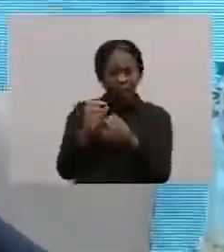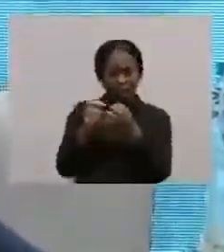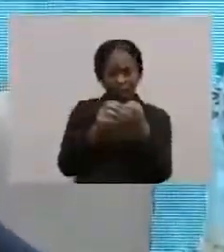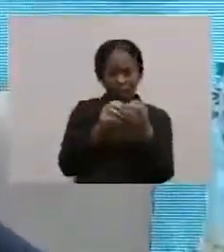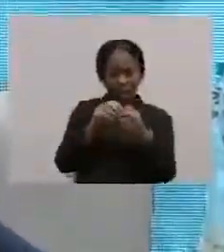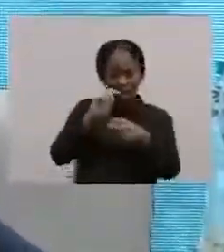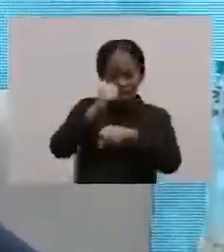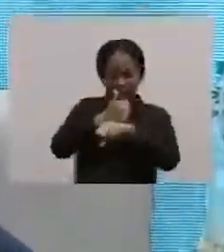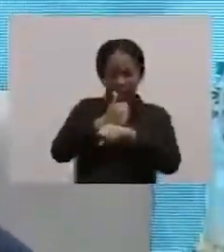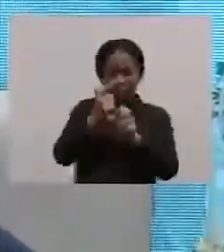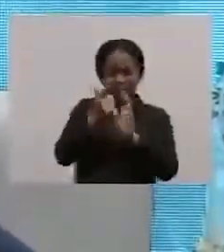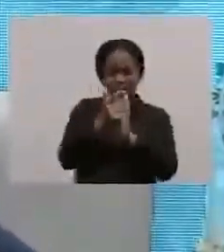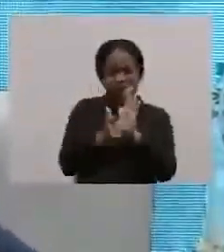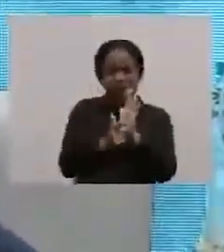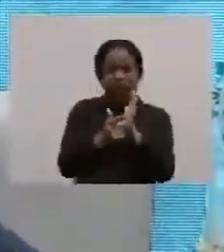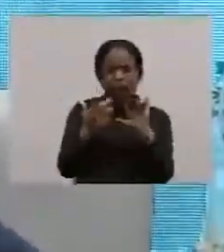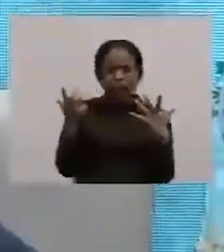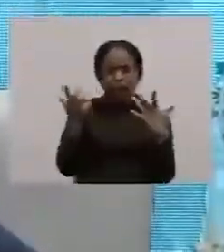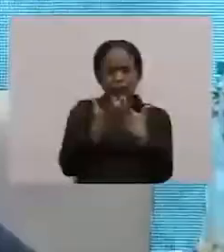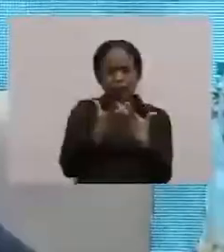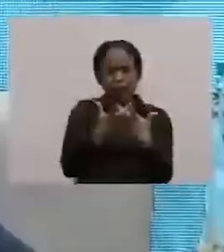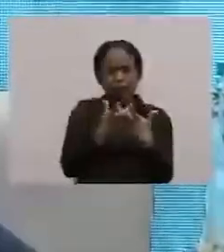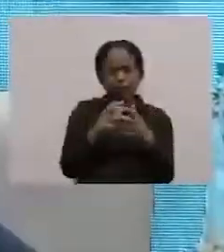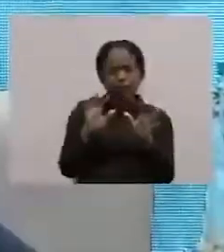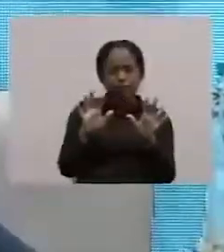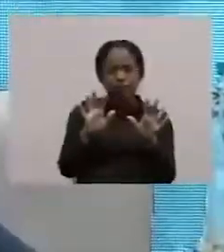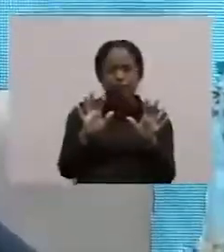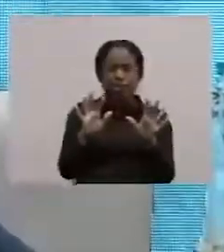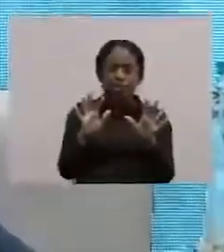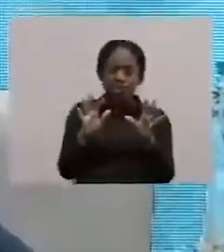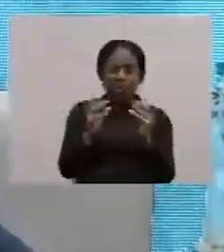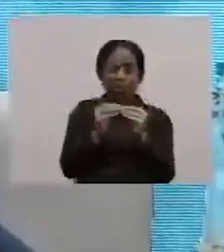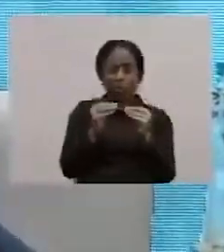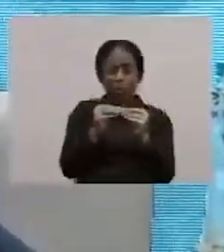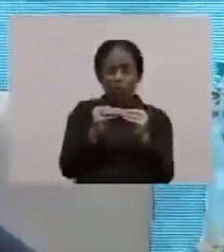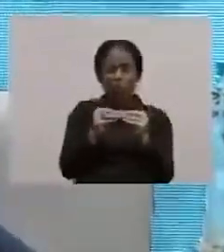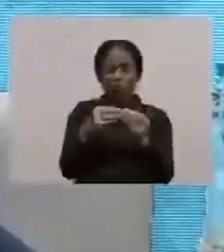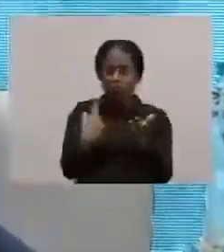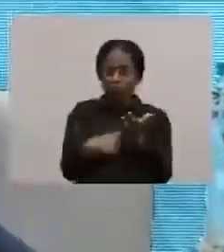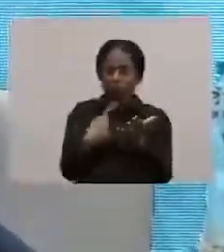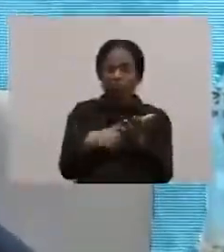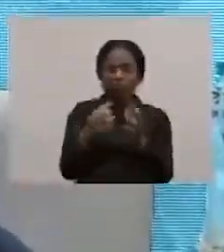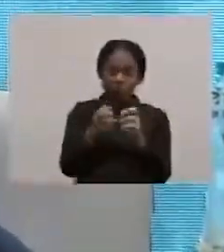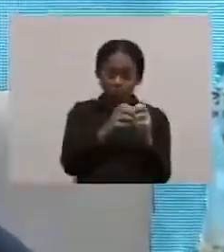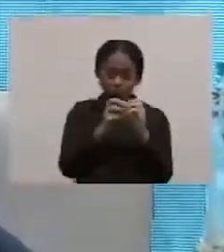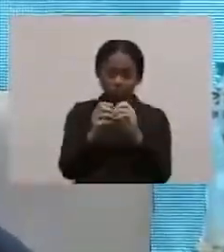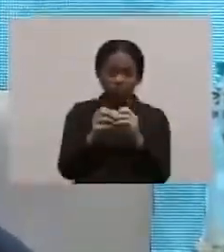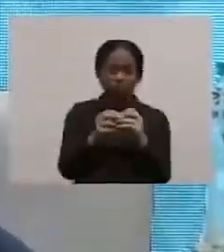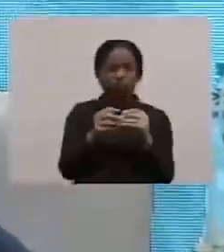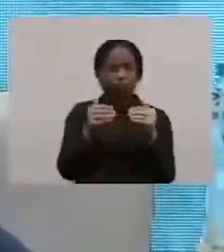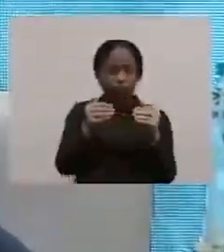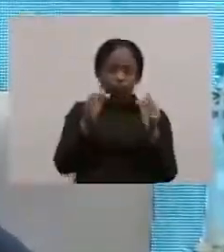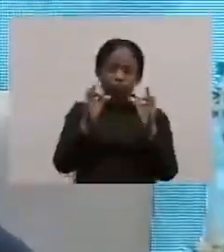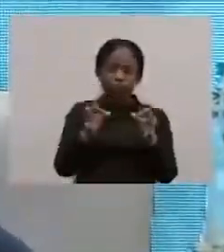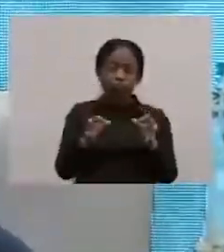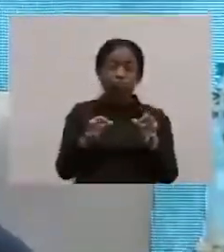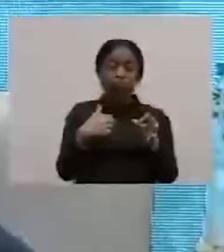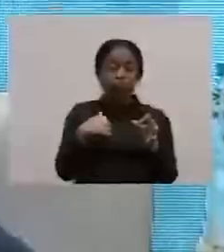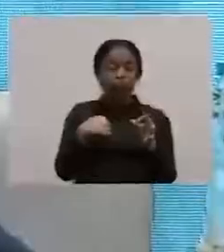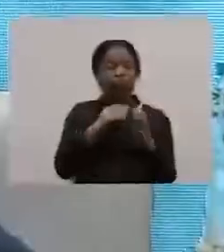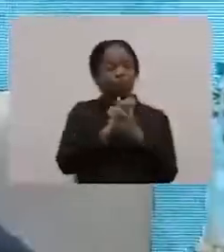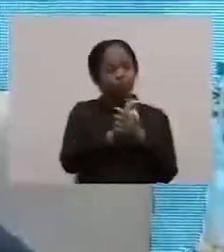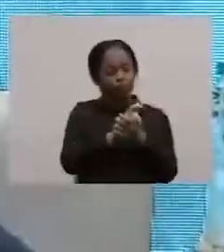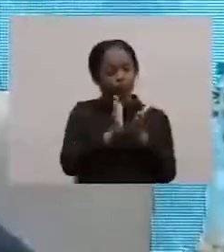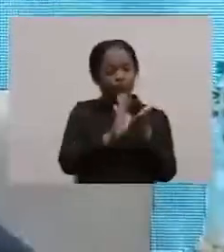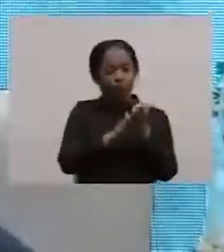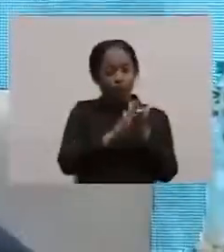asemeja bastante. Creo que le falta discusión todavía al proyecto de ley y felicito a la Junta